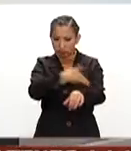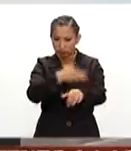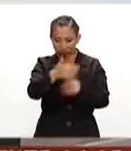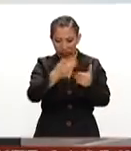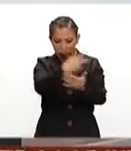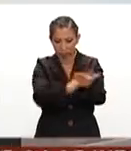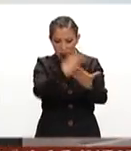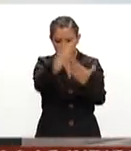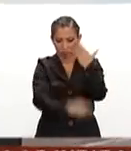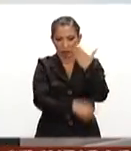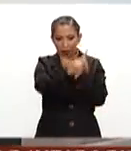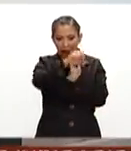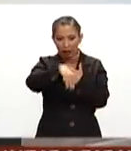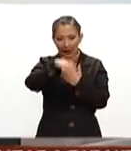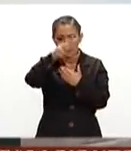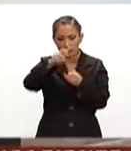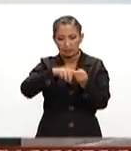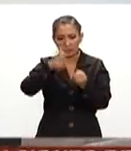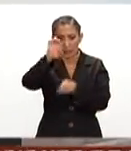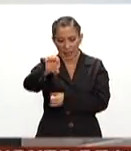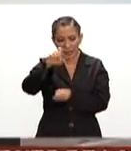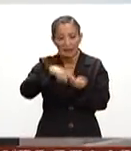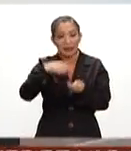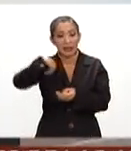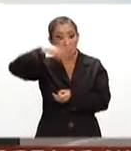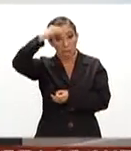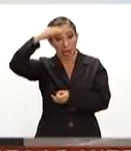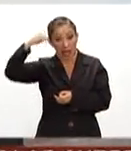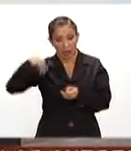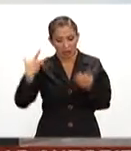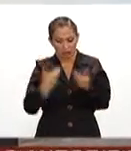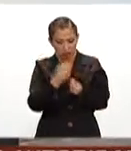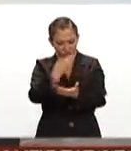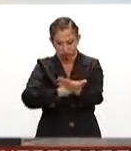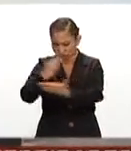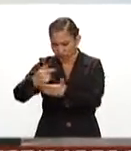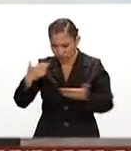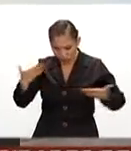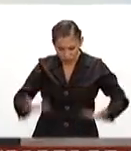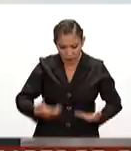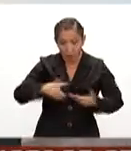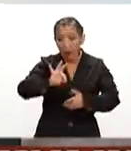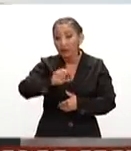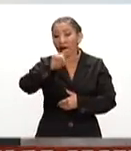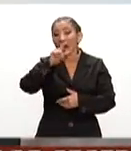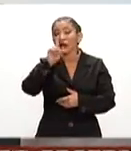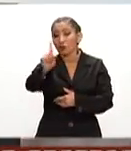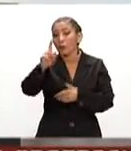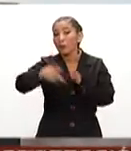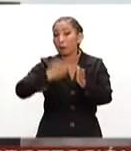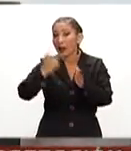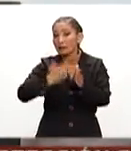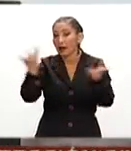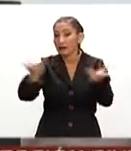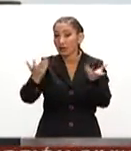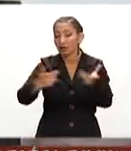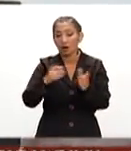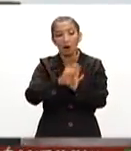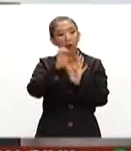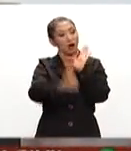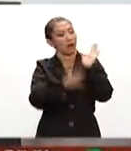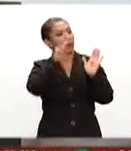los planes DN-3E y Marina, se ha materializado en 41 ocasiones, colocándonos